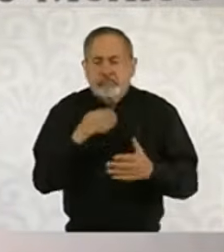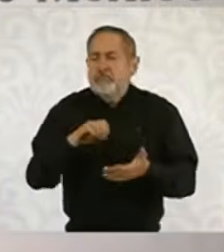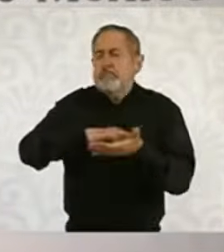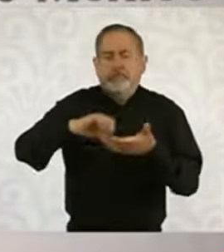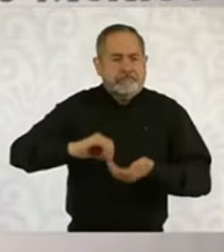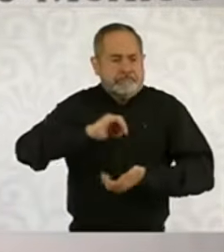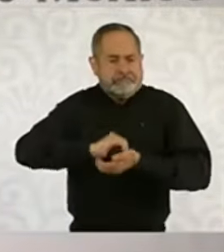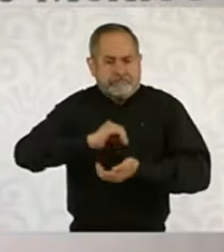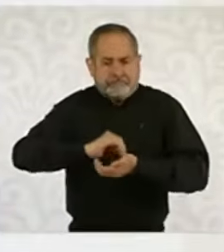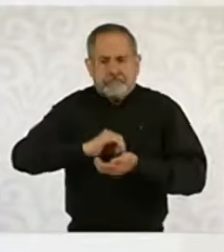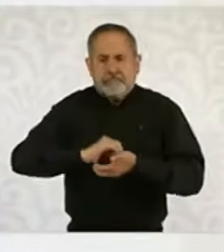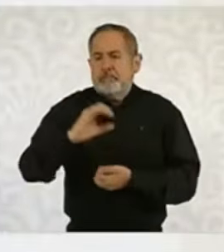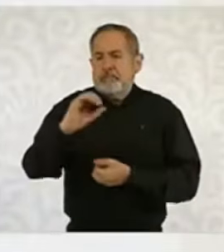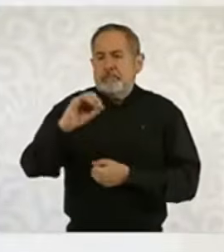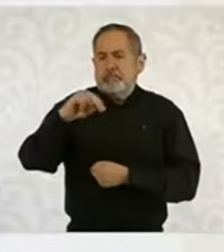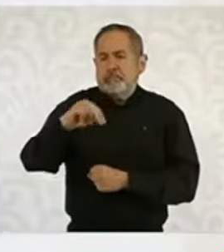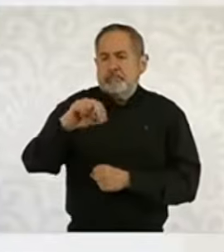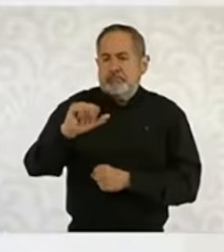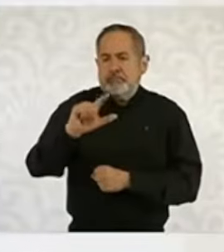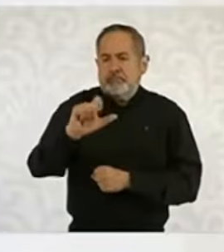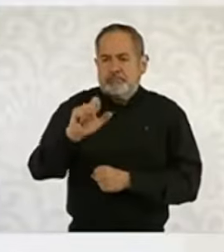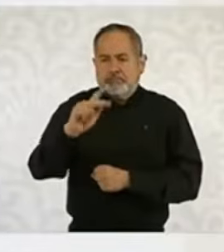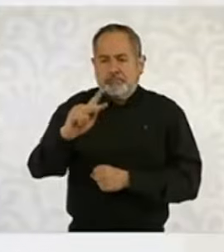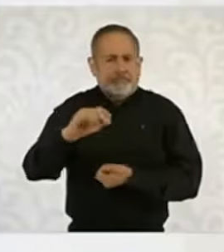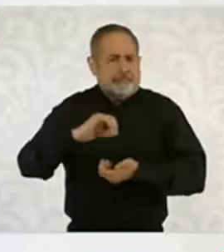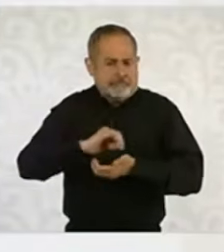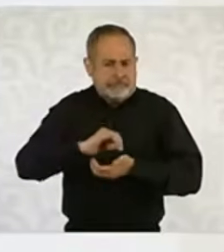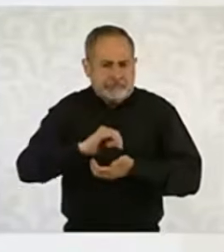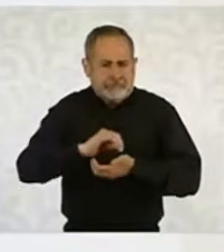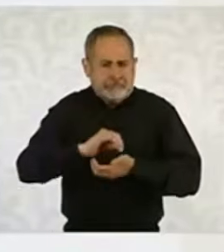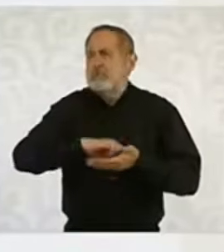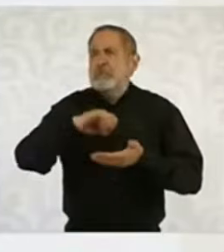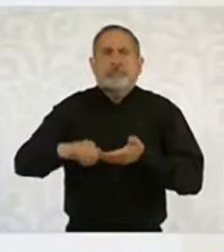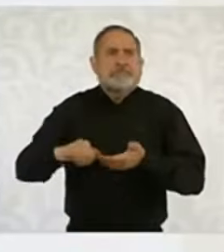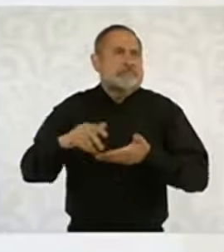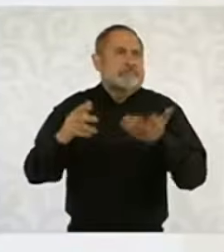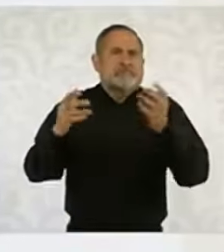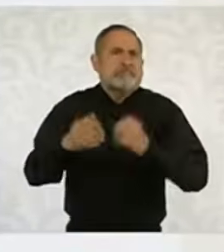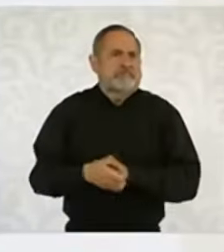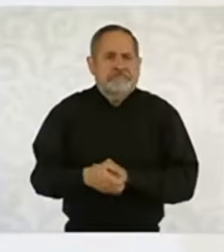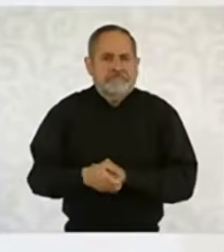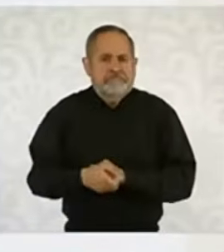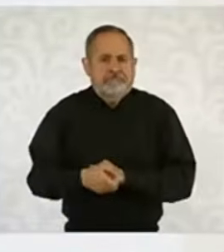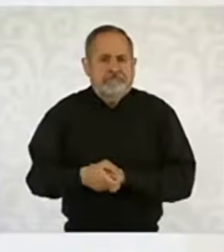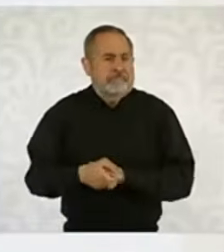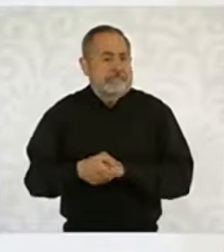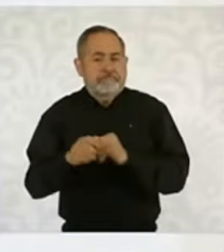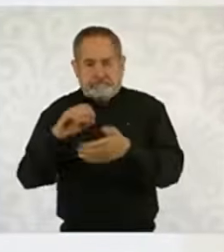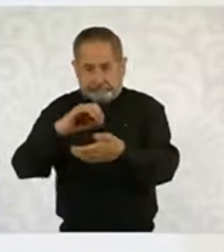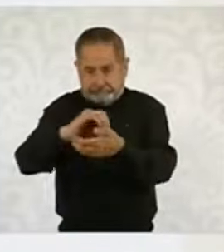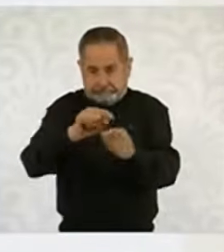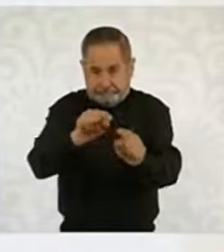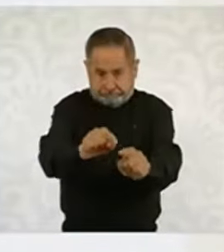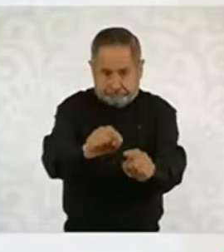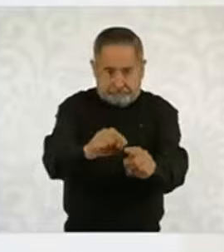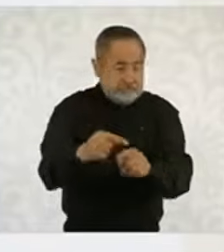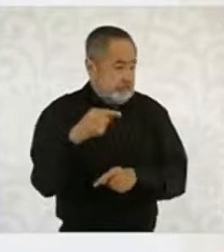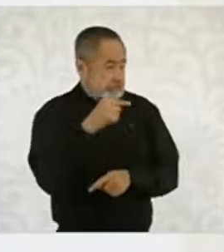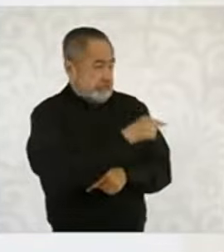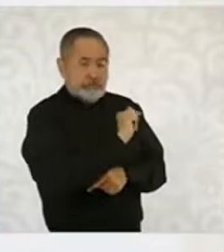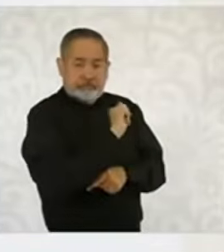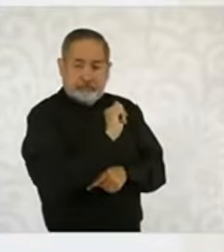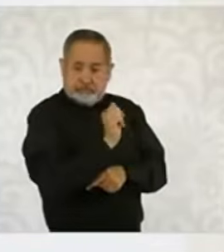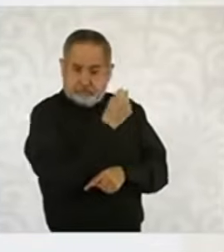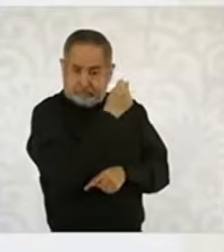CONALEP. El CONALEP, ya sea el Tecnológico Nacional de México o el